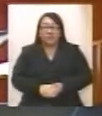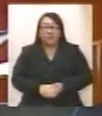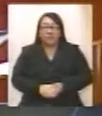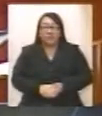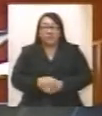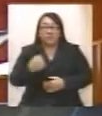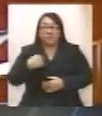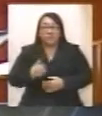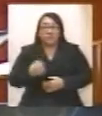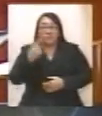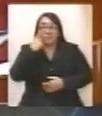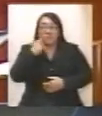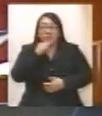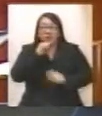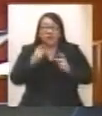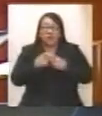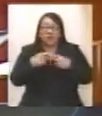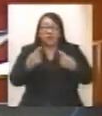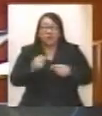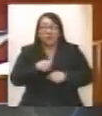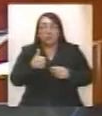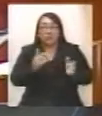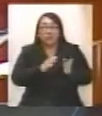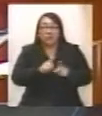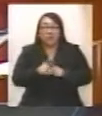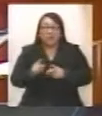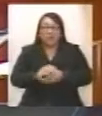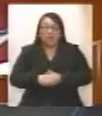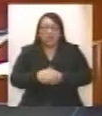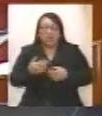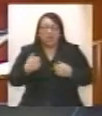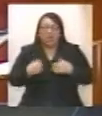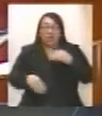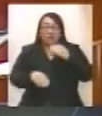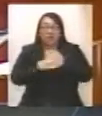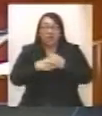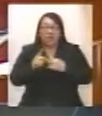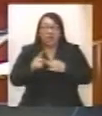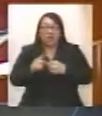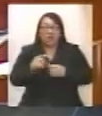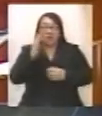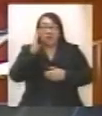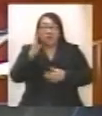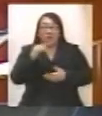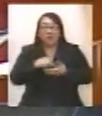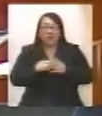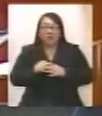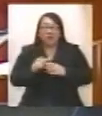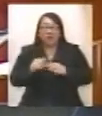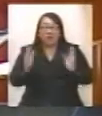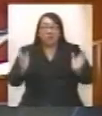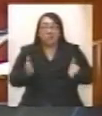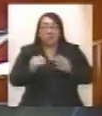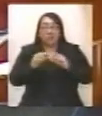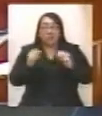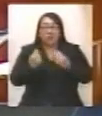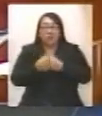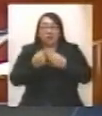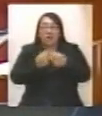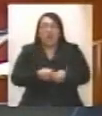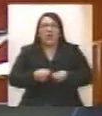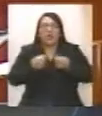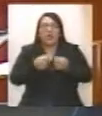Señoras y señores congresistas, de otro lado, tenemos igualmente el mandato de impulsar el sector